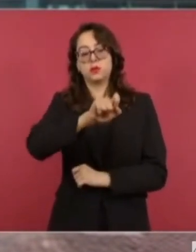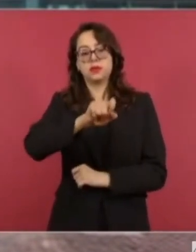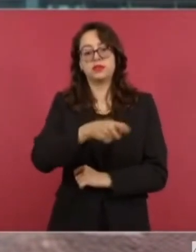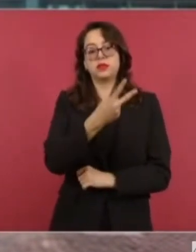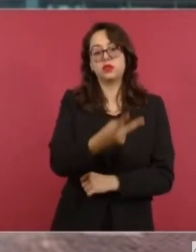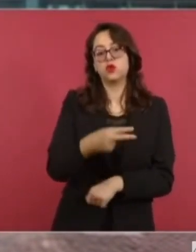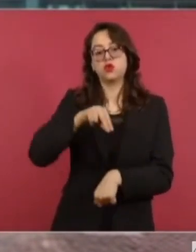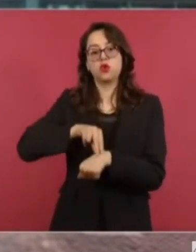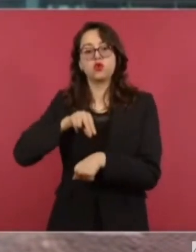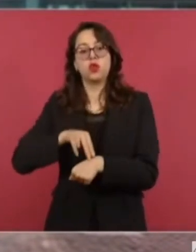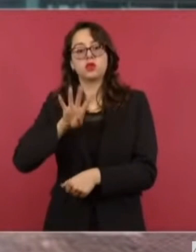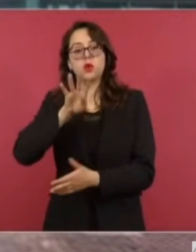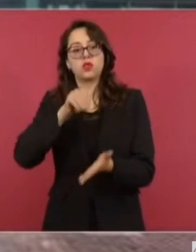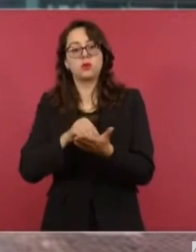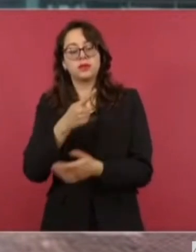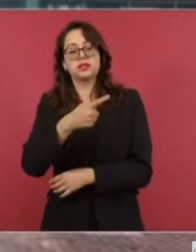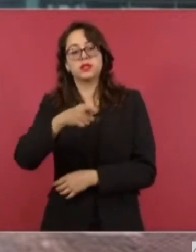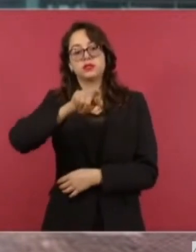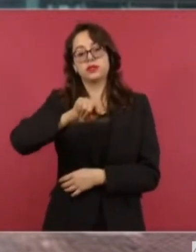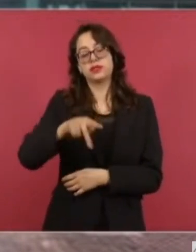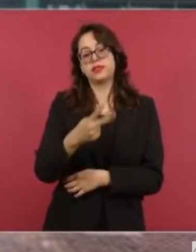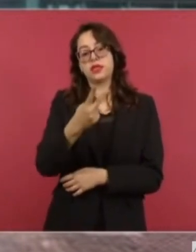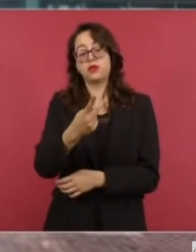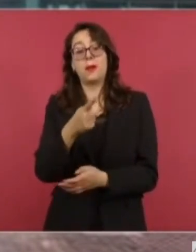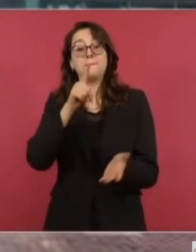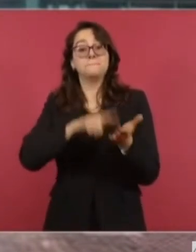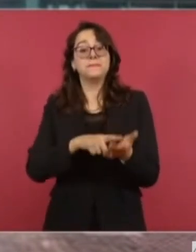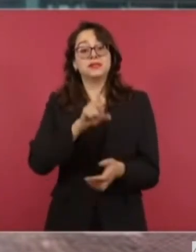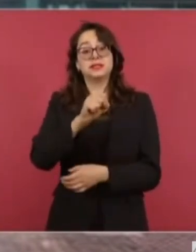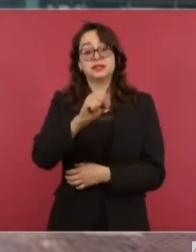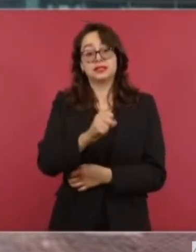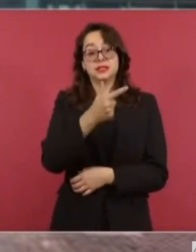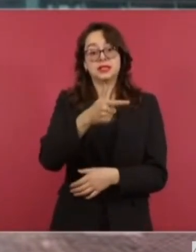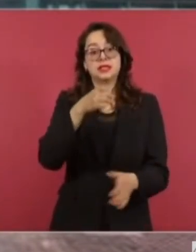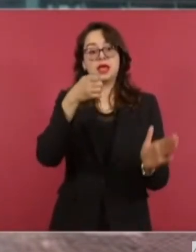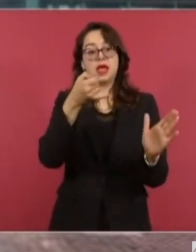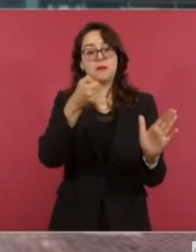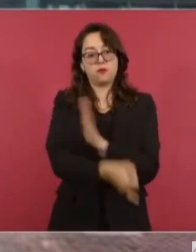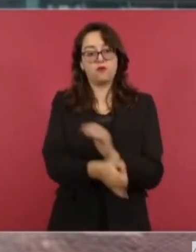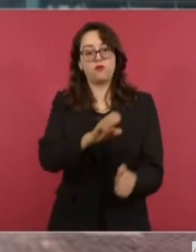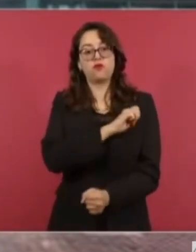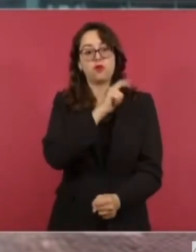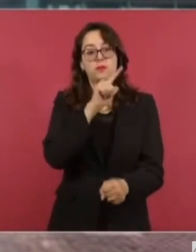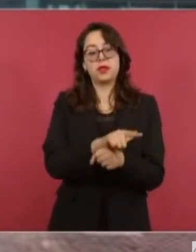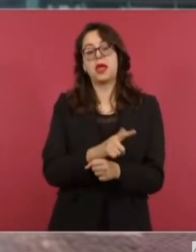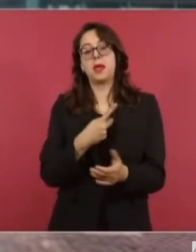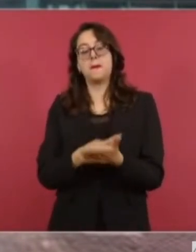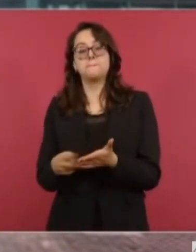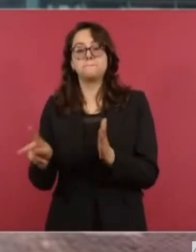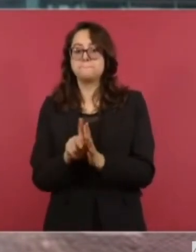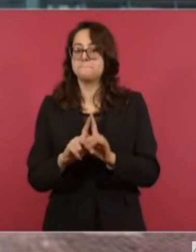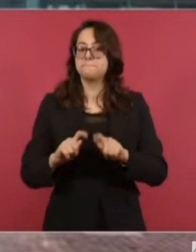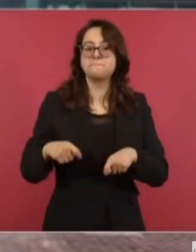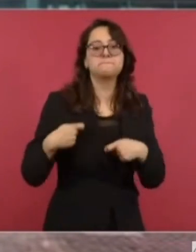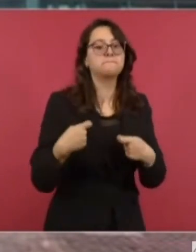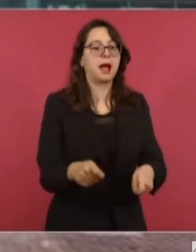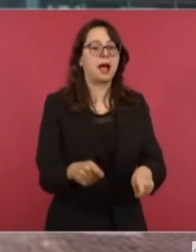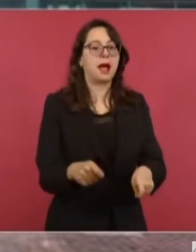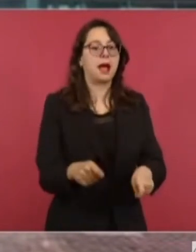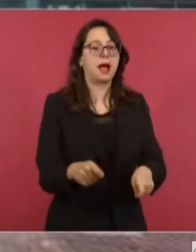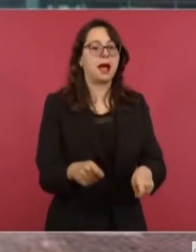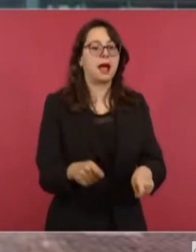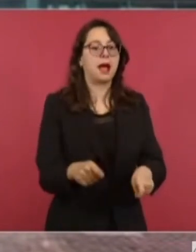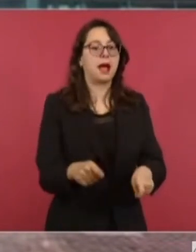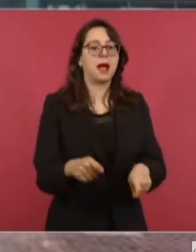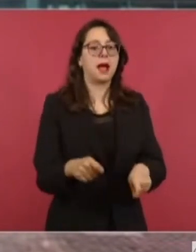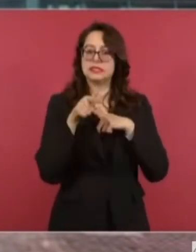4,172 médicos, de los cuales 1,067 son especialistas, y el proceso de basificación no se ha detenido. De hecho, el doctor